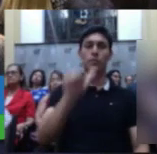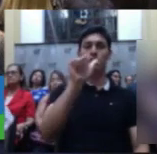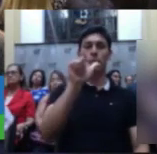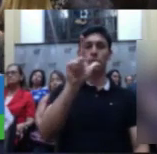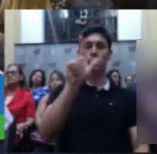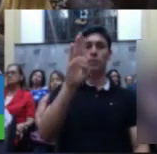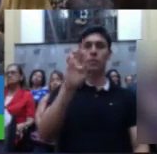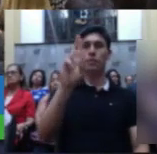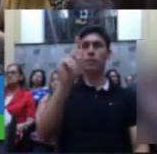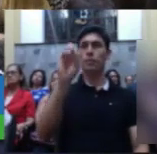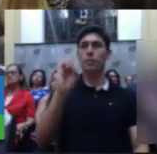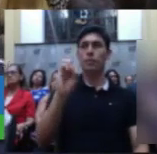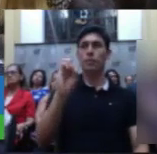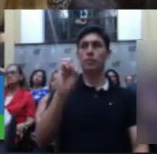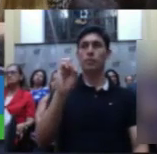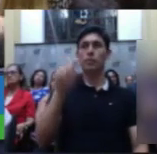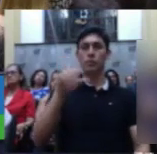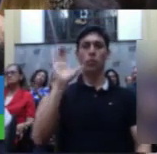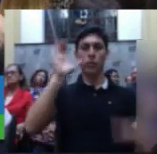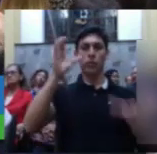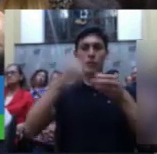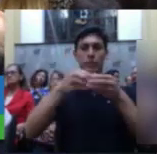República.